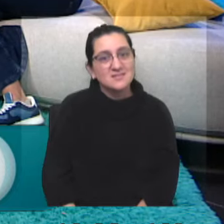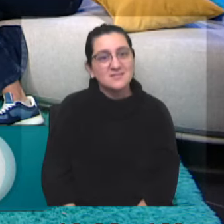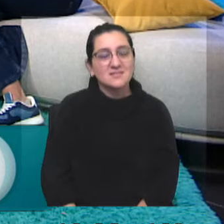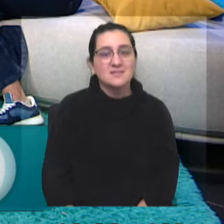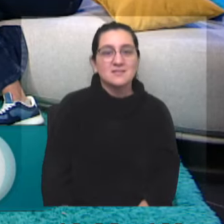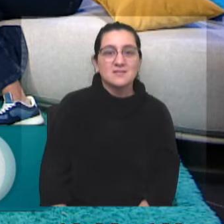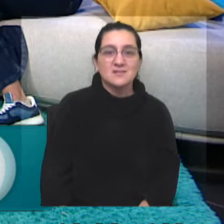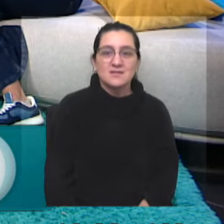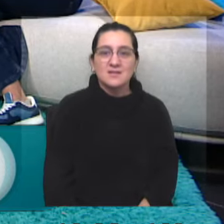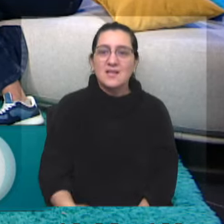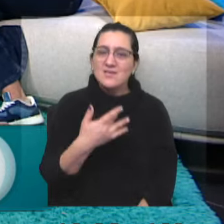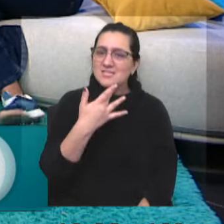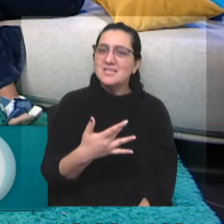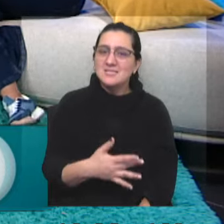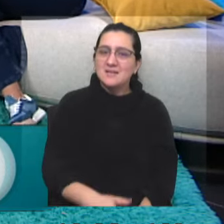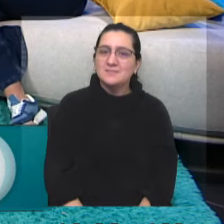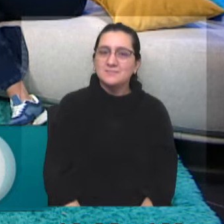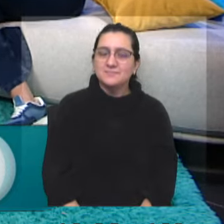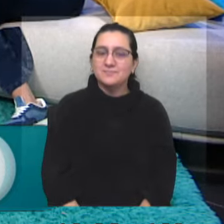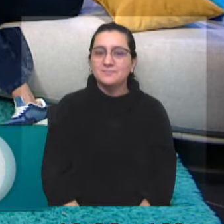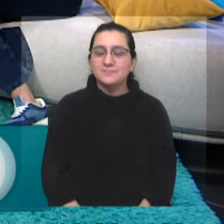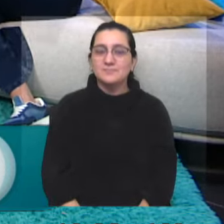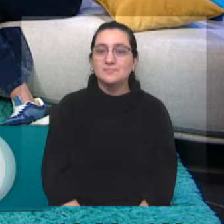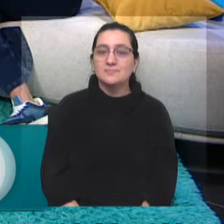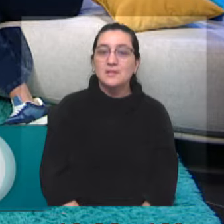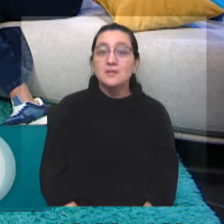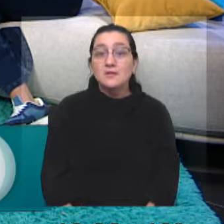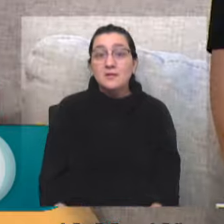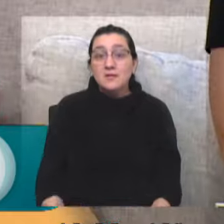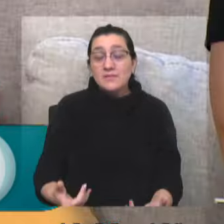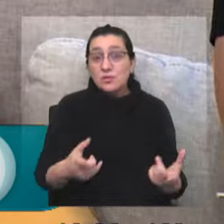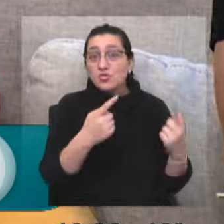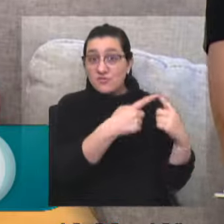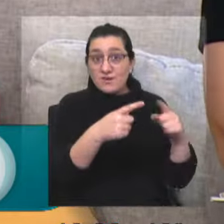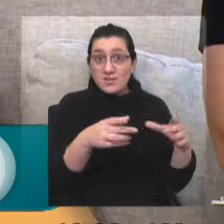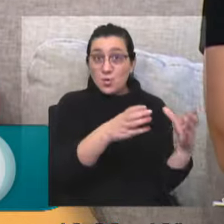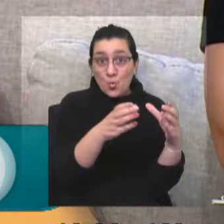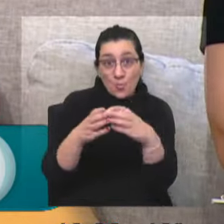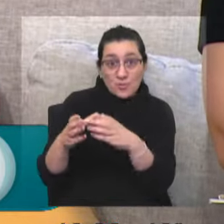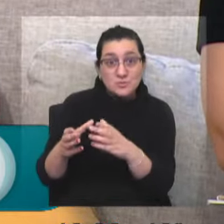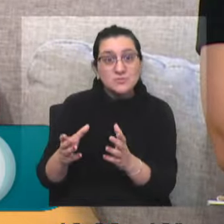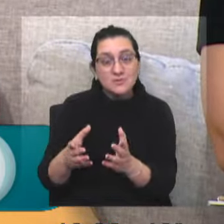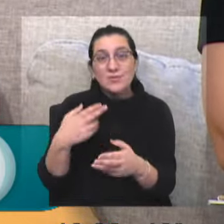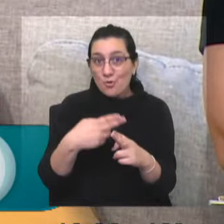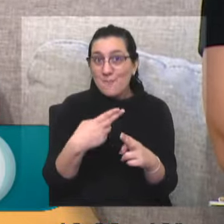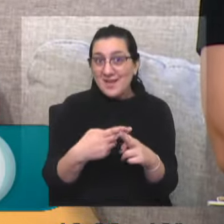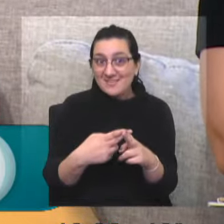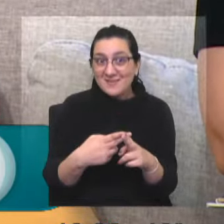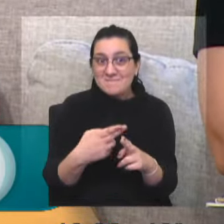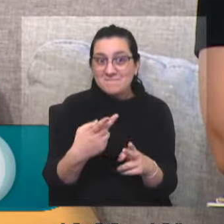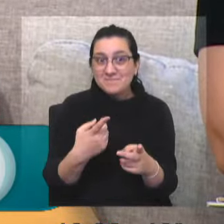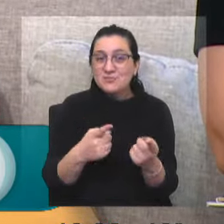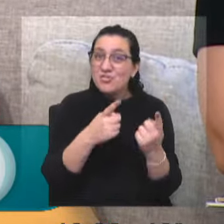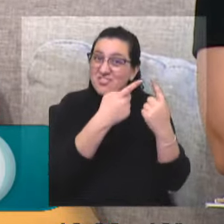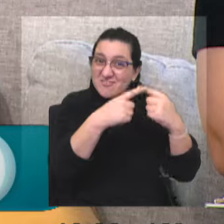Pero, bueno, qué belleza eso que estás diciendo, esto de la conjunción de elencos distintos, porque eso que nombraste así al pasar son como también distintos